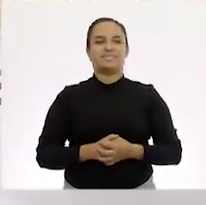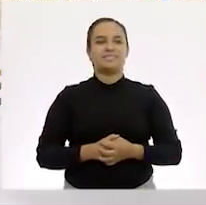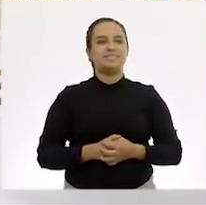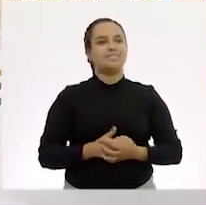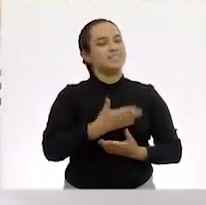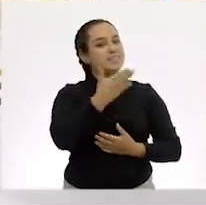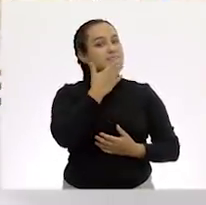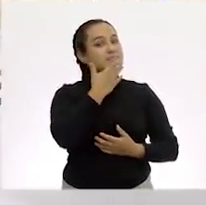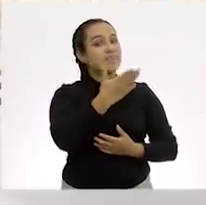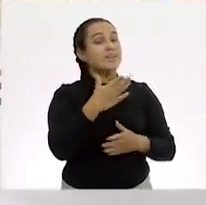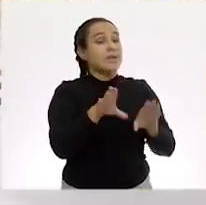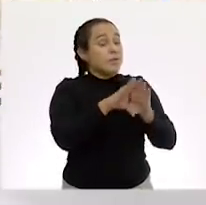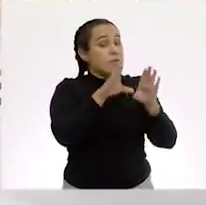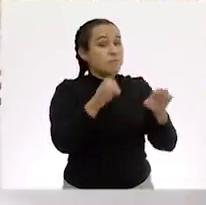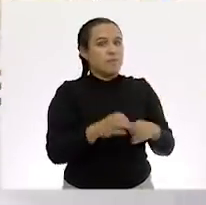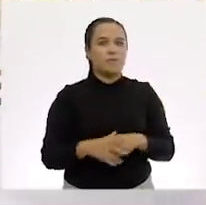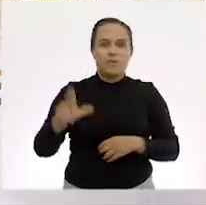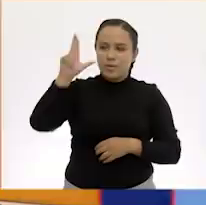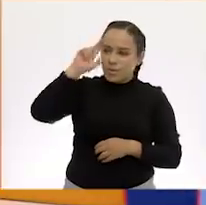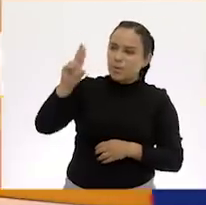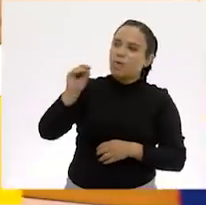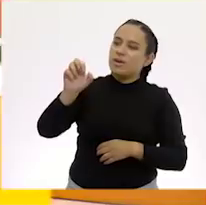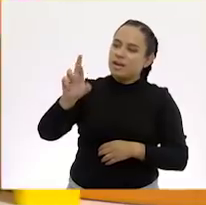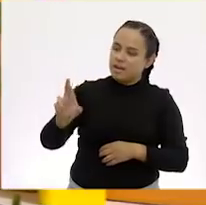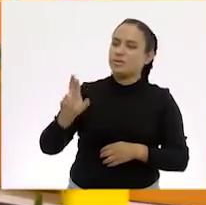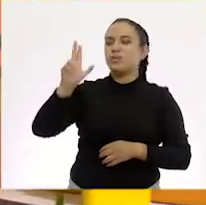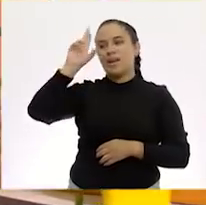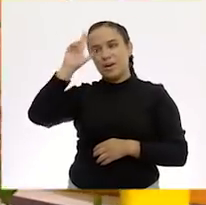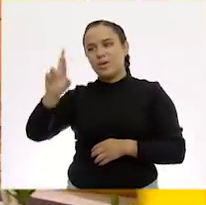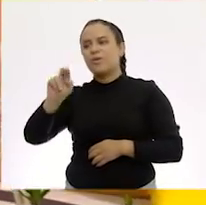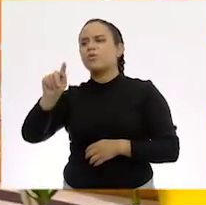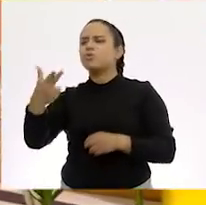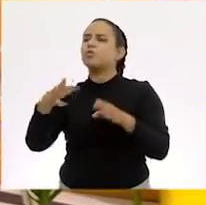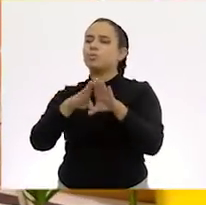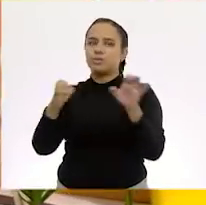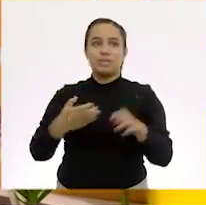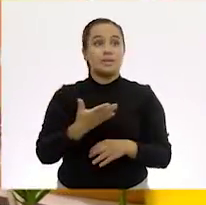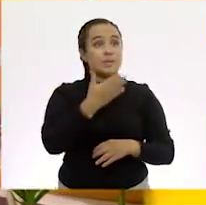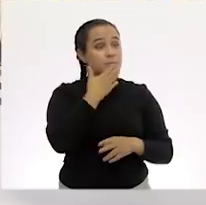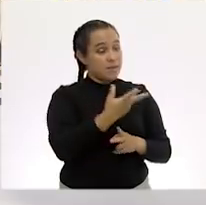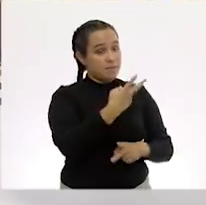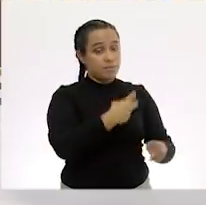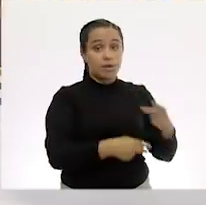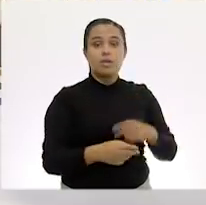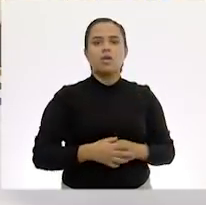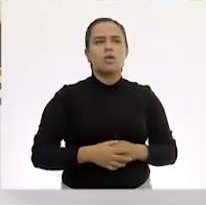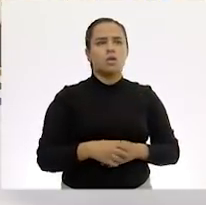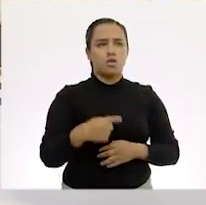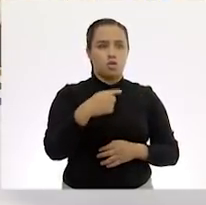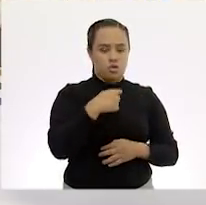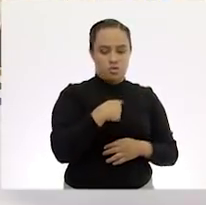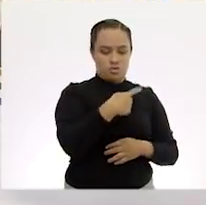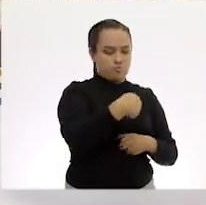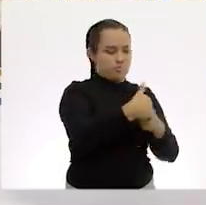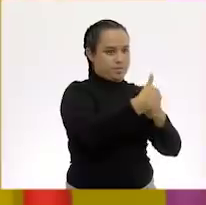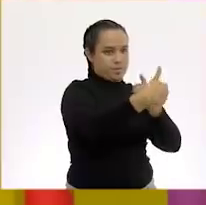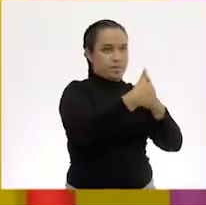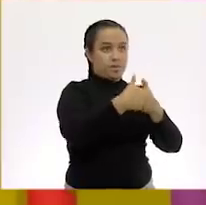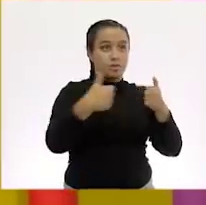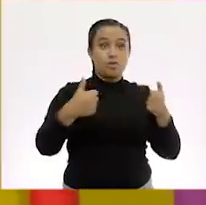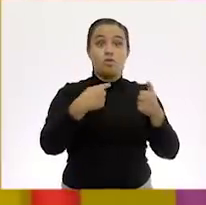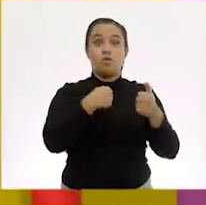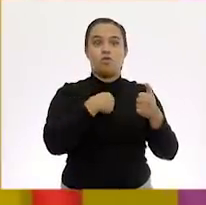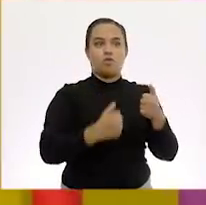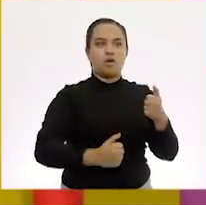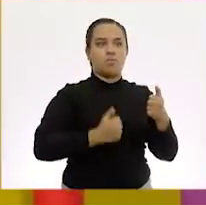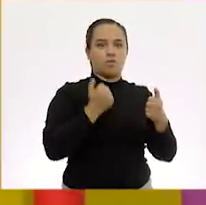Muy bien, ¿qué tal? ¿Cómo Hola, estás? Oscar, hola Ruth, ¿cómo Hola, están? bienvenidas. Oigan, pues yo, para mantener una sana distancia, pero aprovechar